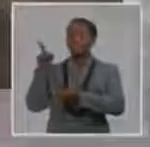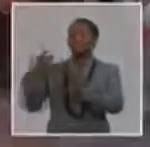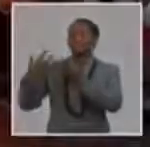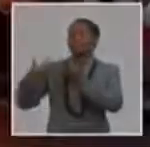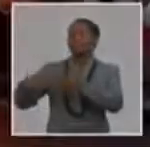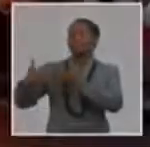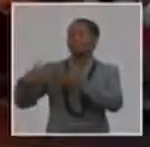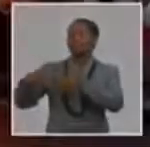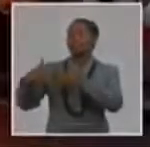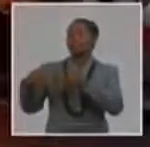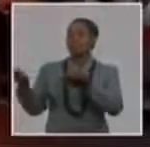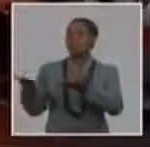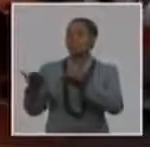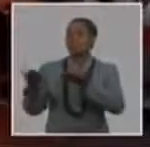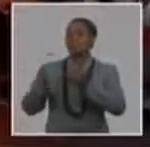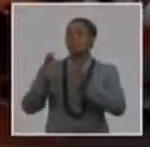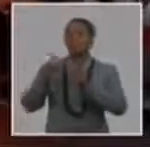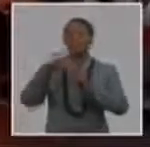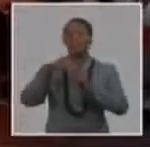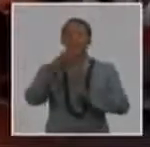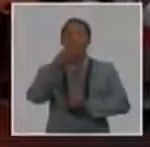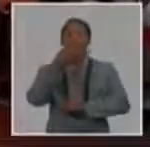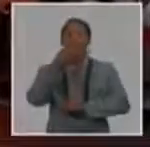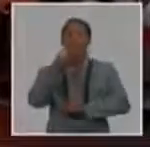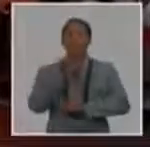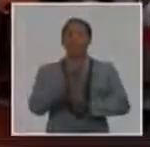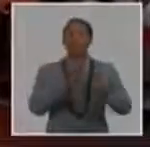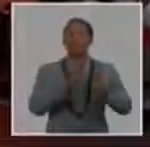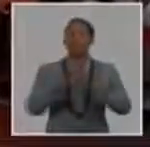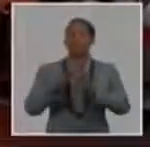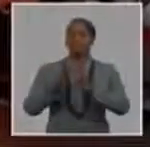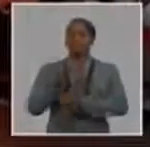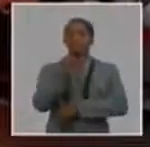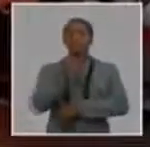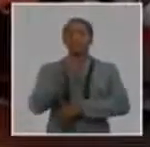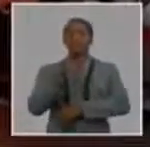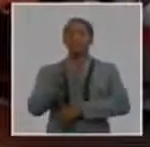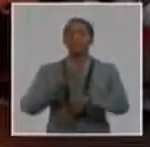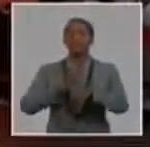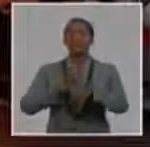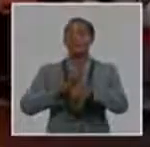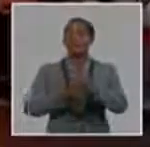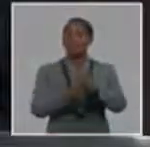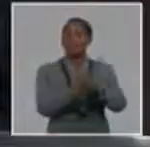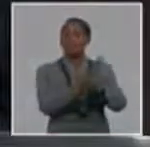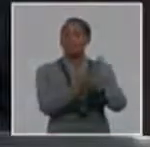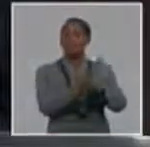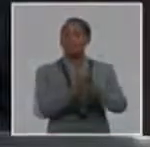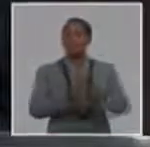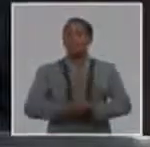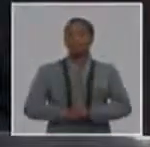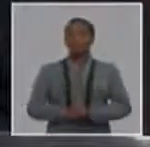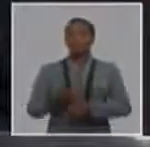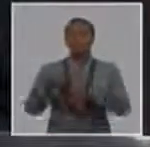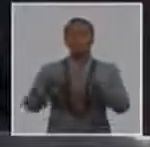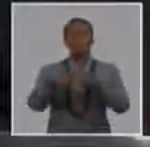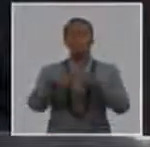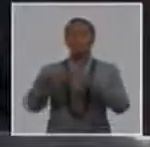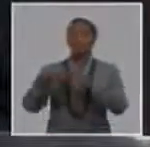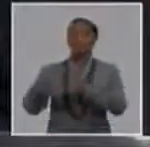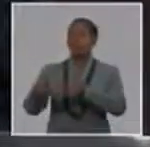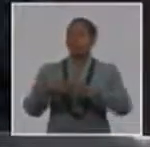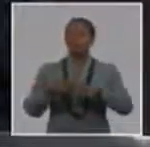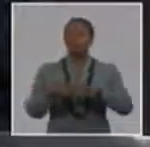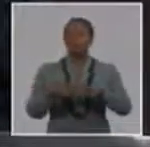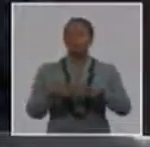que era para la artritis reumatoide. Y esto, que es un proyecto que todavía está en estudios clínicos, sin embargo, ya ese acuerdo